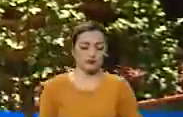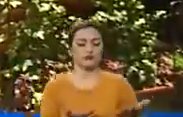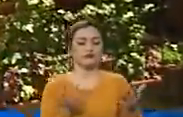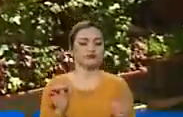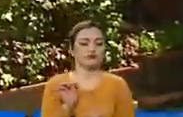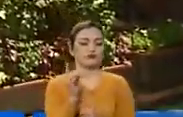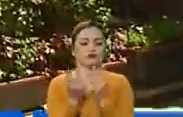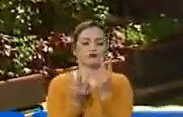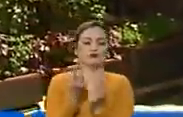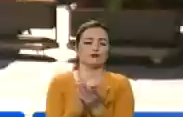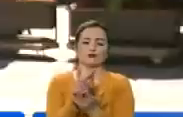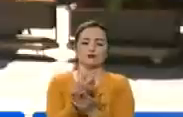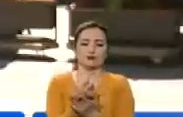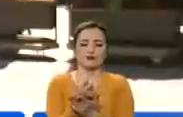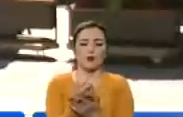perdido.